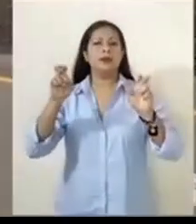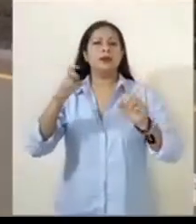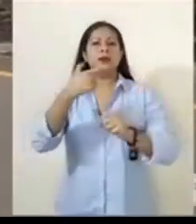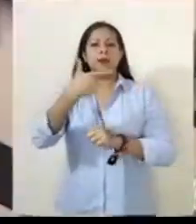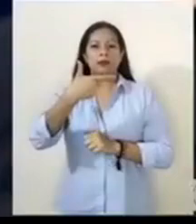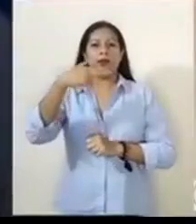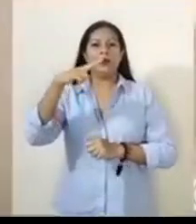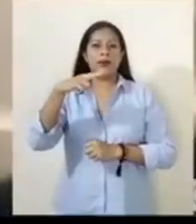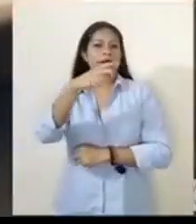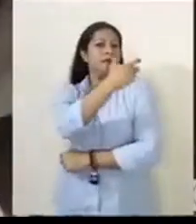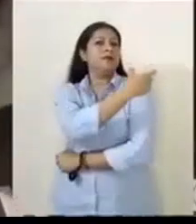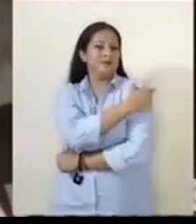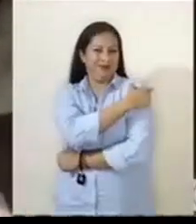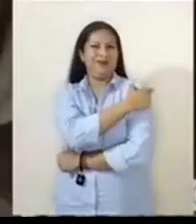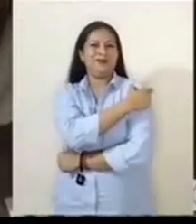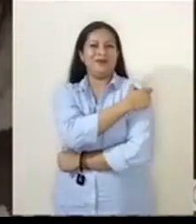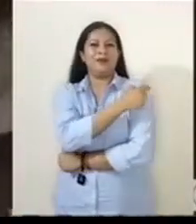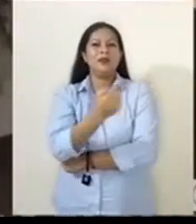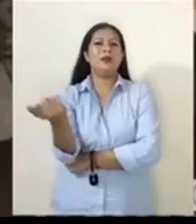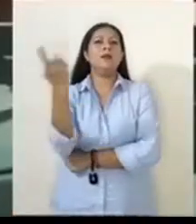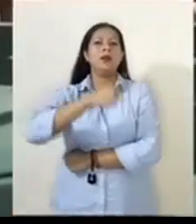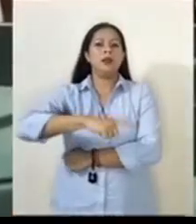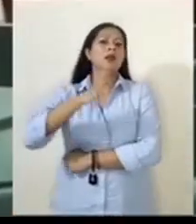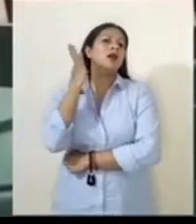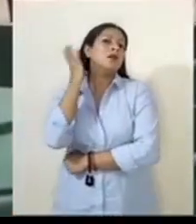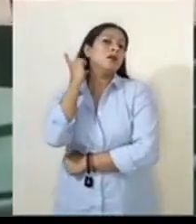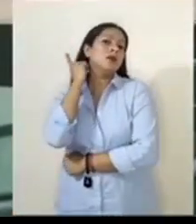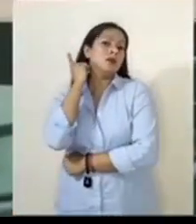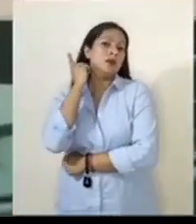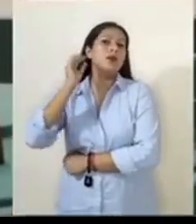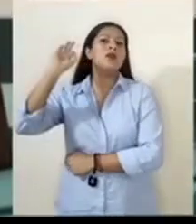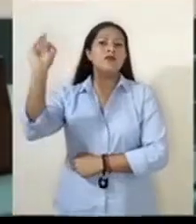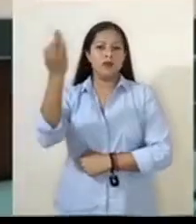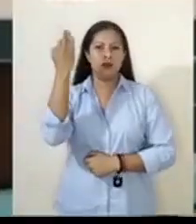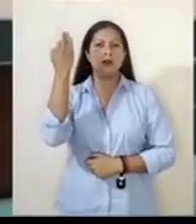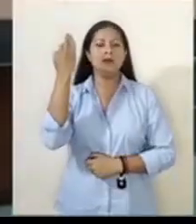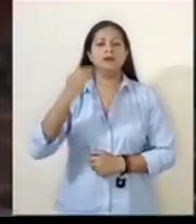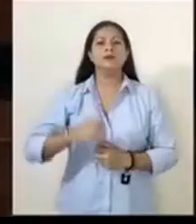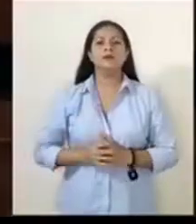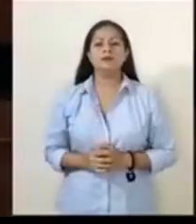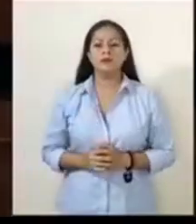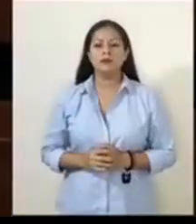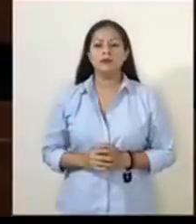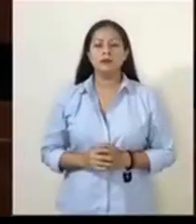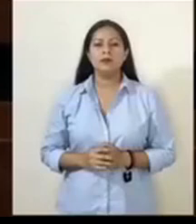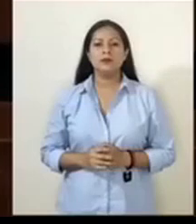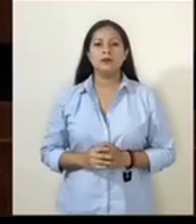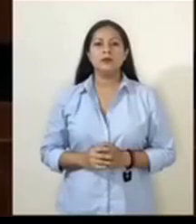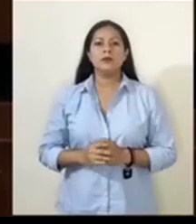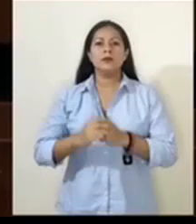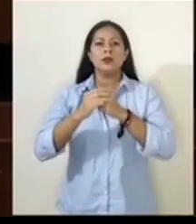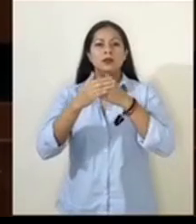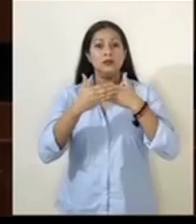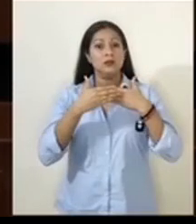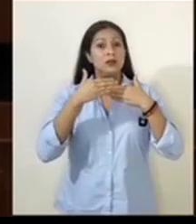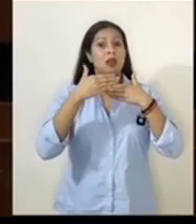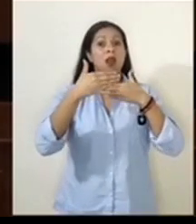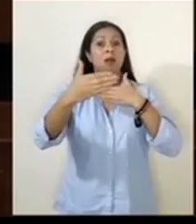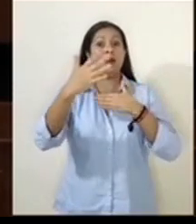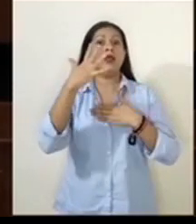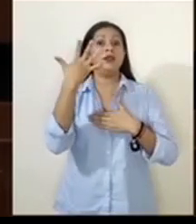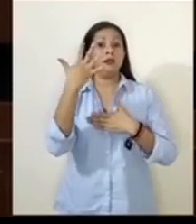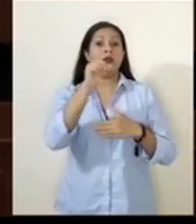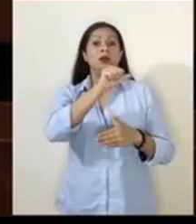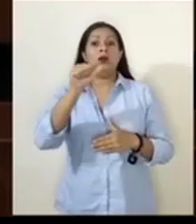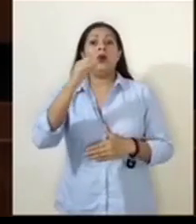guardia nacional enviada por la cámara de diputados del Congreso de La unión se amplía de 5 a